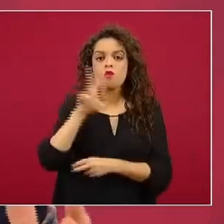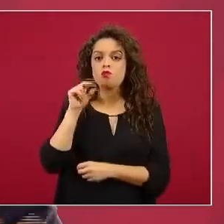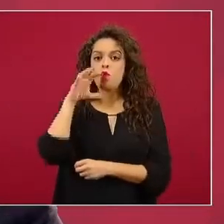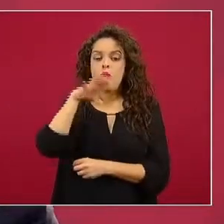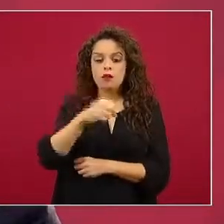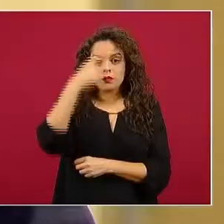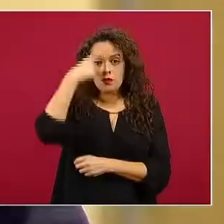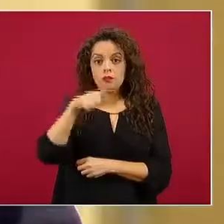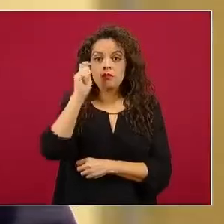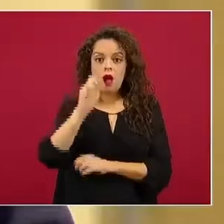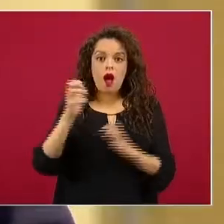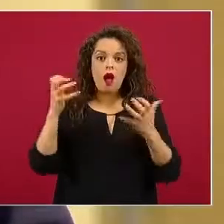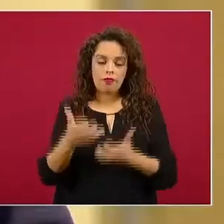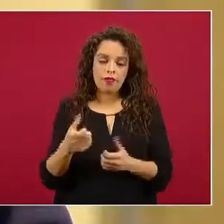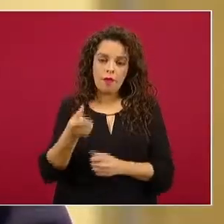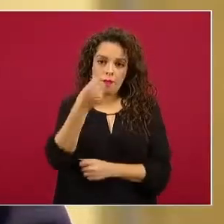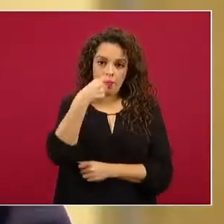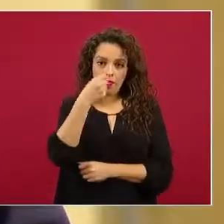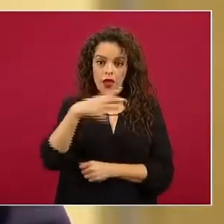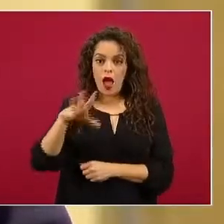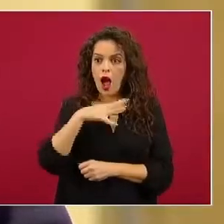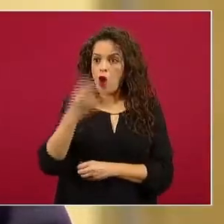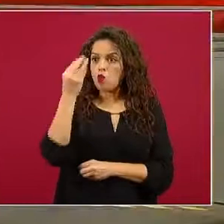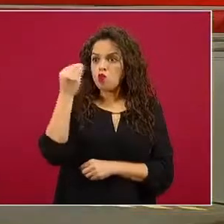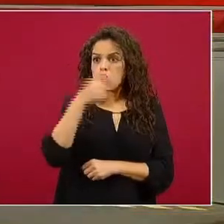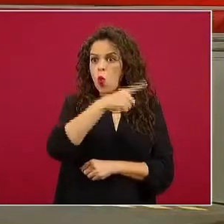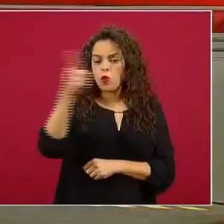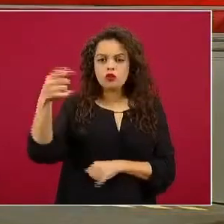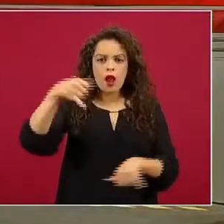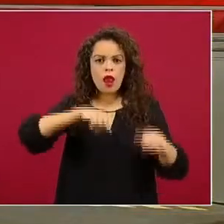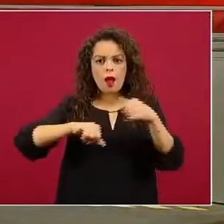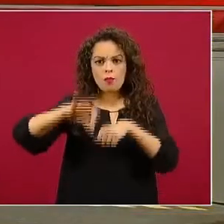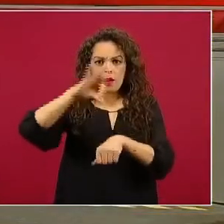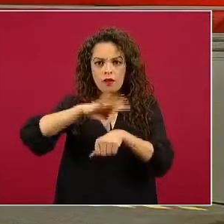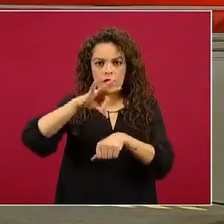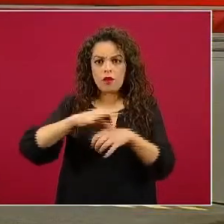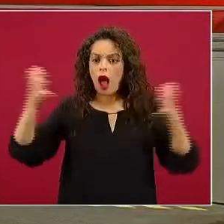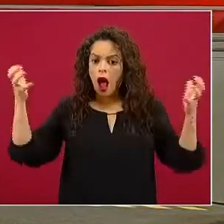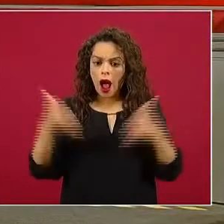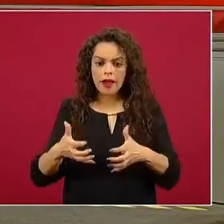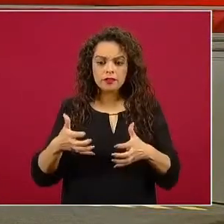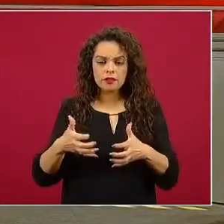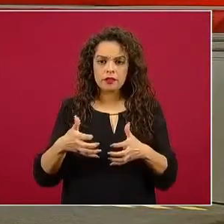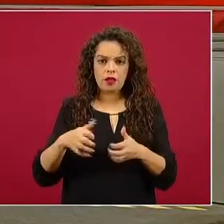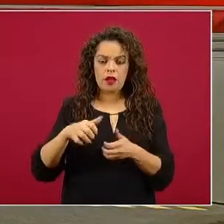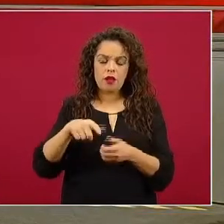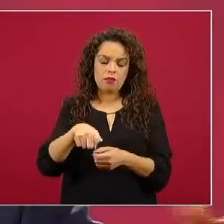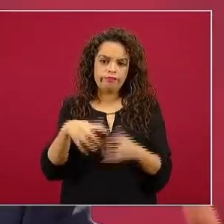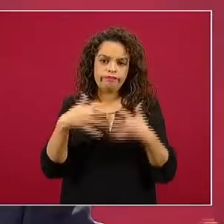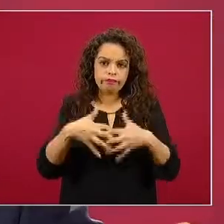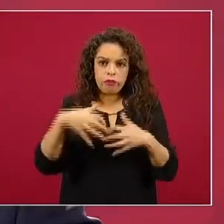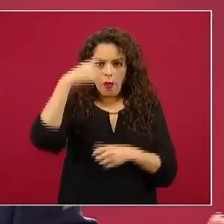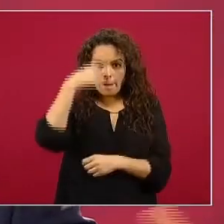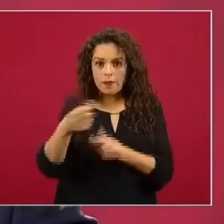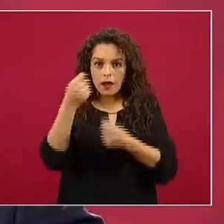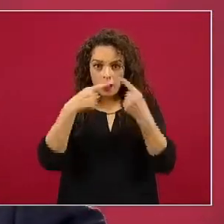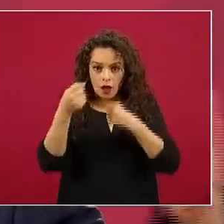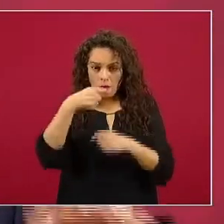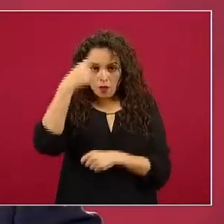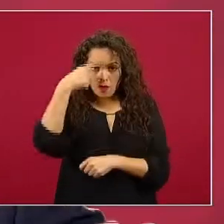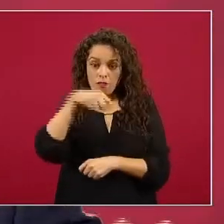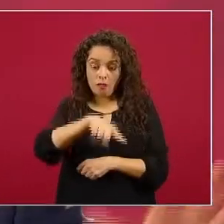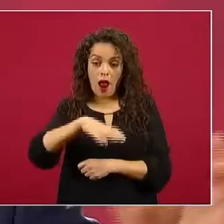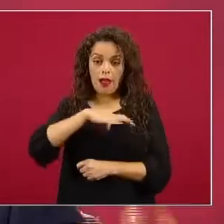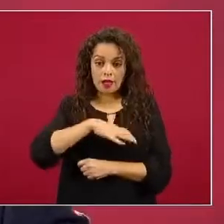muchos laboratorios farmacéuticos internacionales que fabrican medicamentos contra el cáncer, pero las sustancias activas, los principios activos,